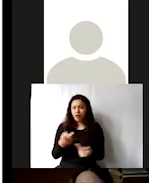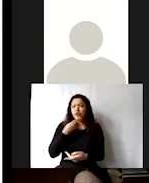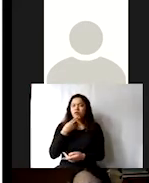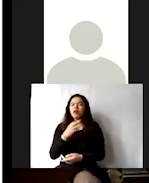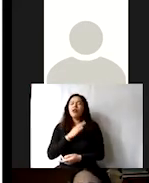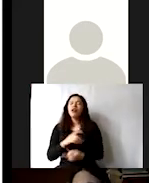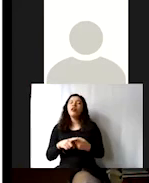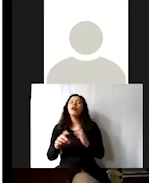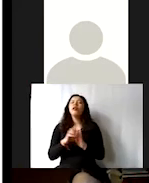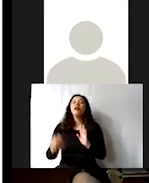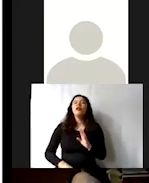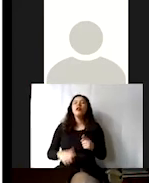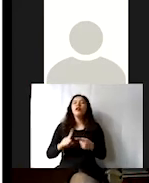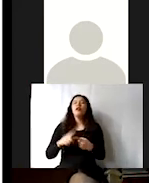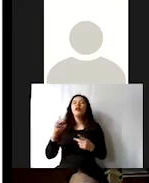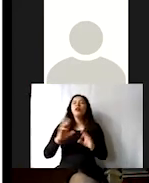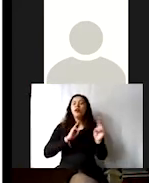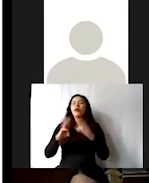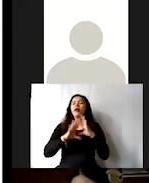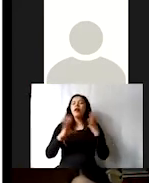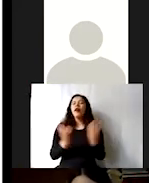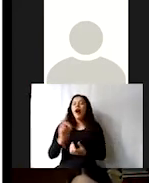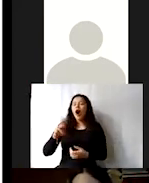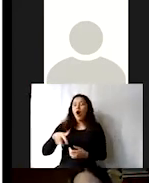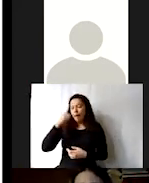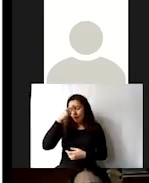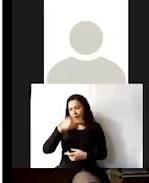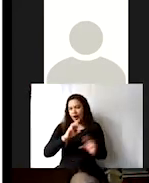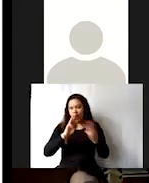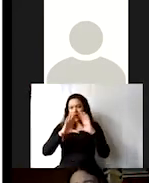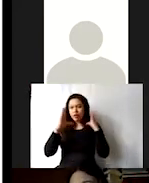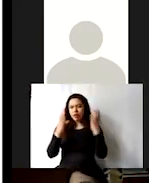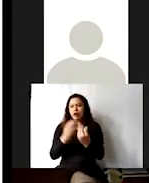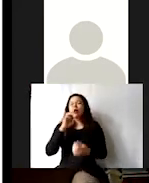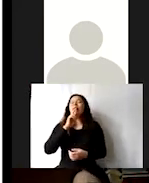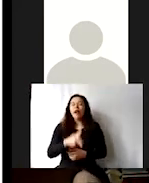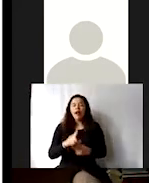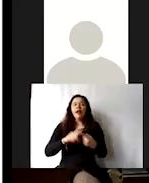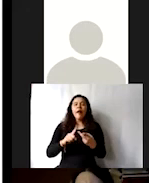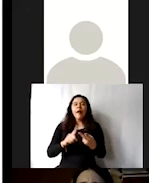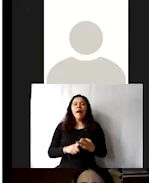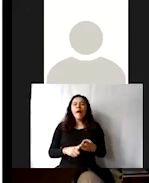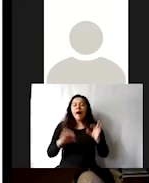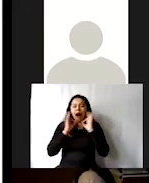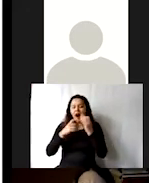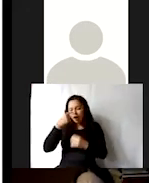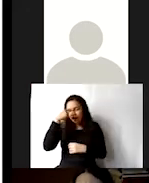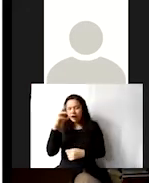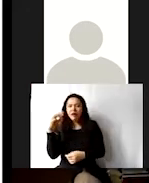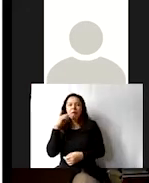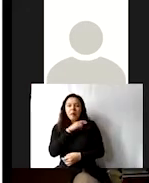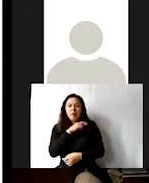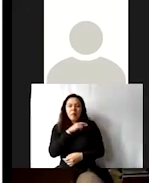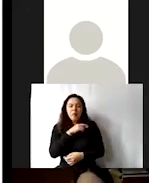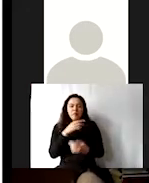ejemplo, la encuesta global de Naciones Unidas para un mundo mejor. En ellas, de manera muy sencilla y rápida, que